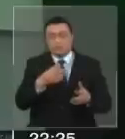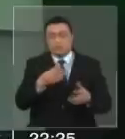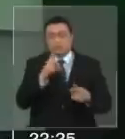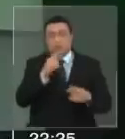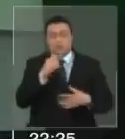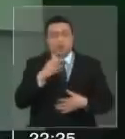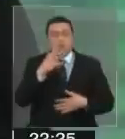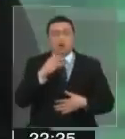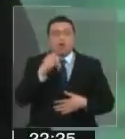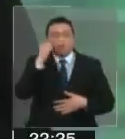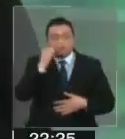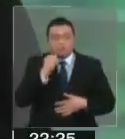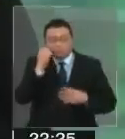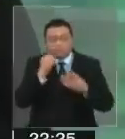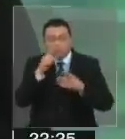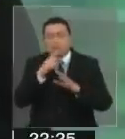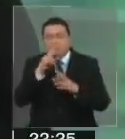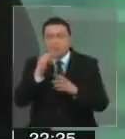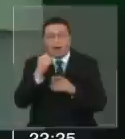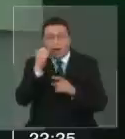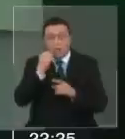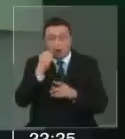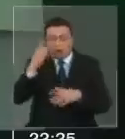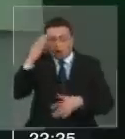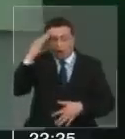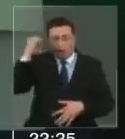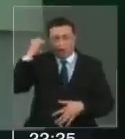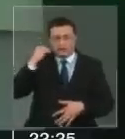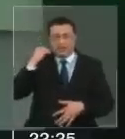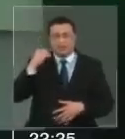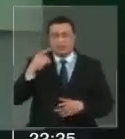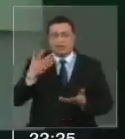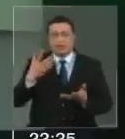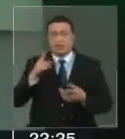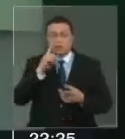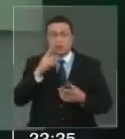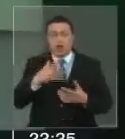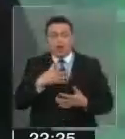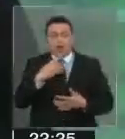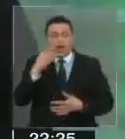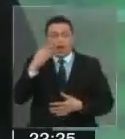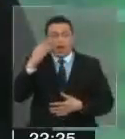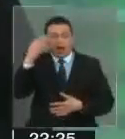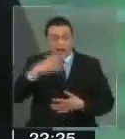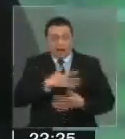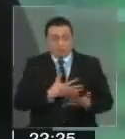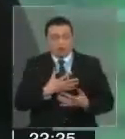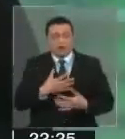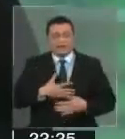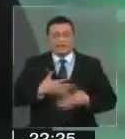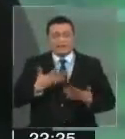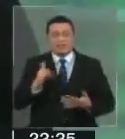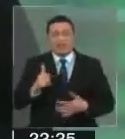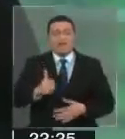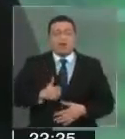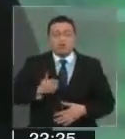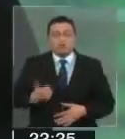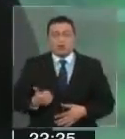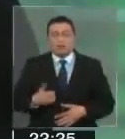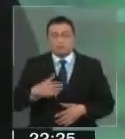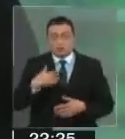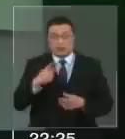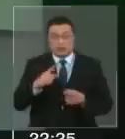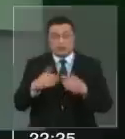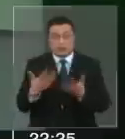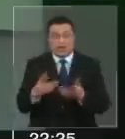bobalicón, no fatuo, no, es un amor consciente, es un amor sentido y con voluntad. Absolutamente. Y que produce cambios,